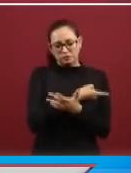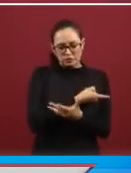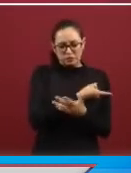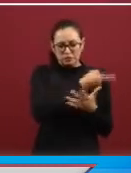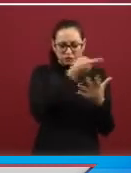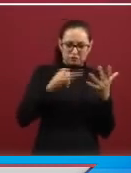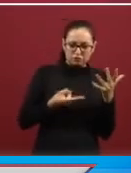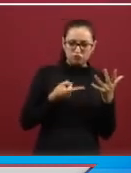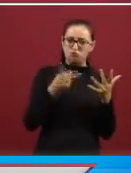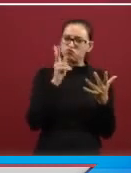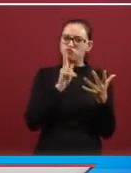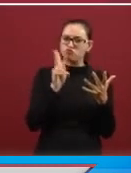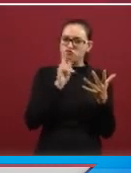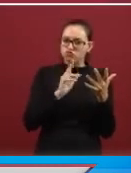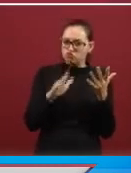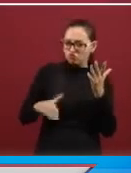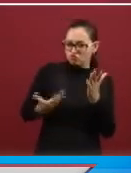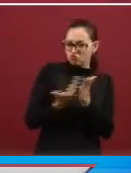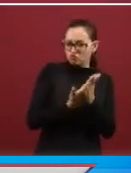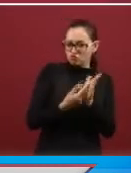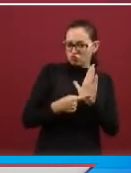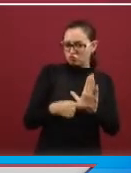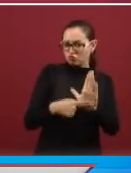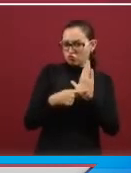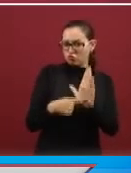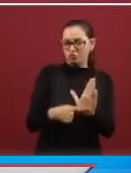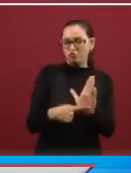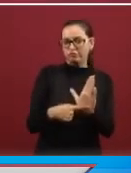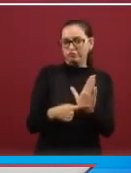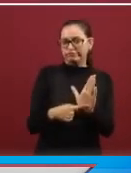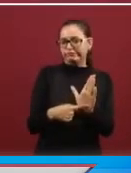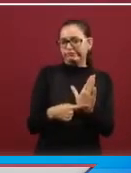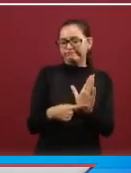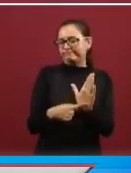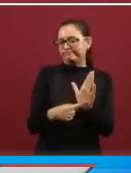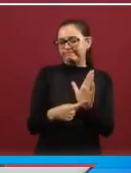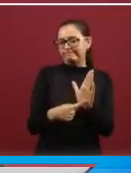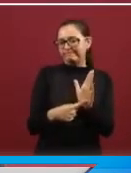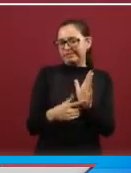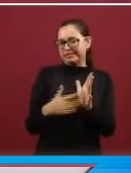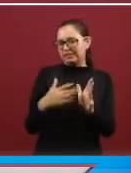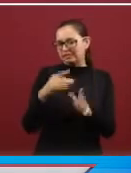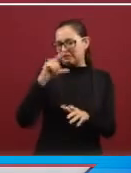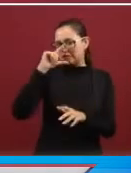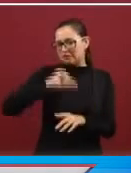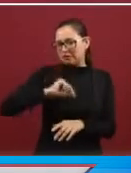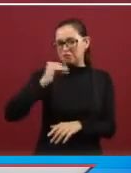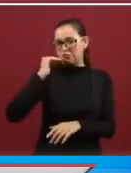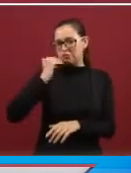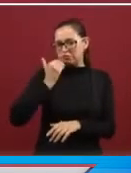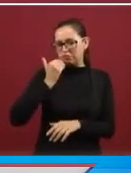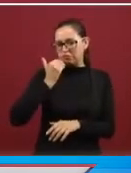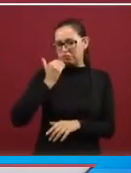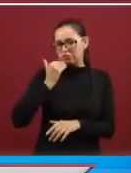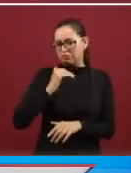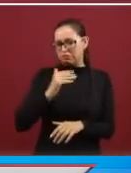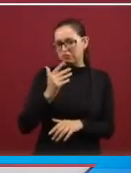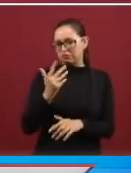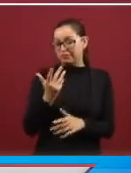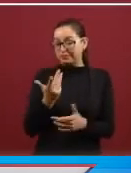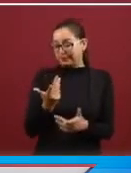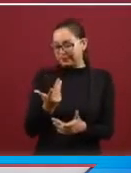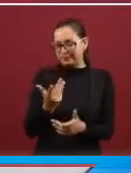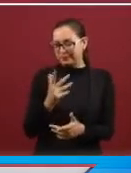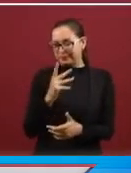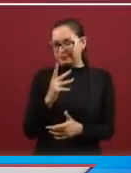roca fosfórica. Las plantas quedaron abandonadas por más de 20 años como la de Camargo. Fertimex era el principal productor de fertilizantes.